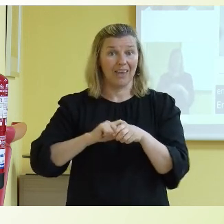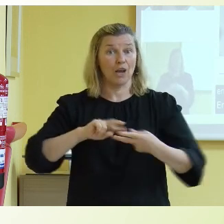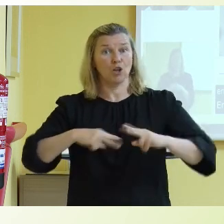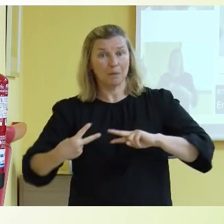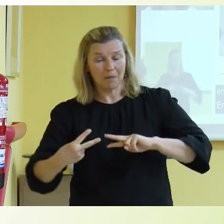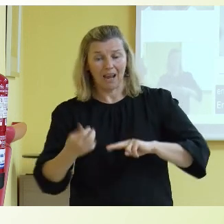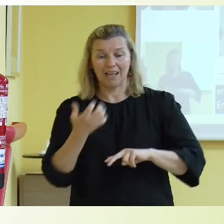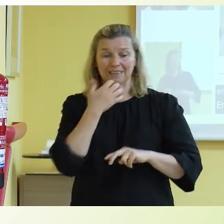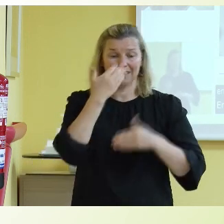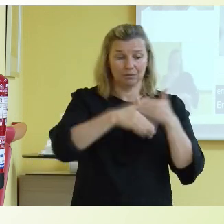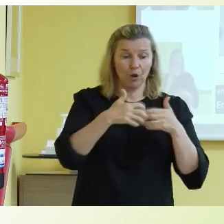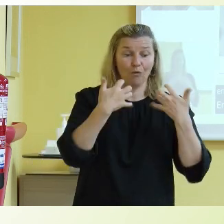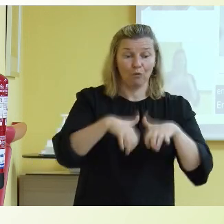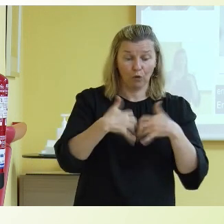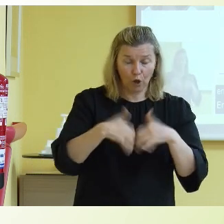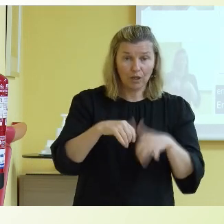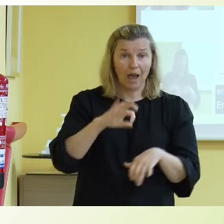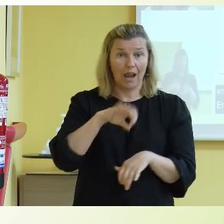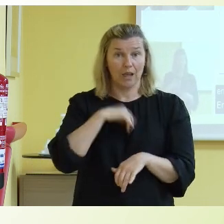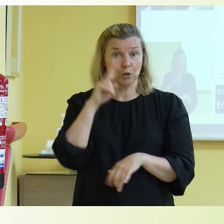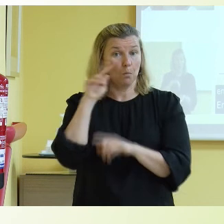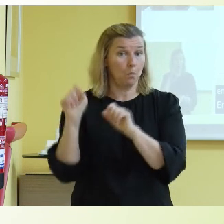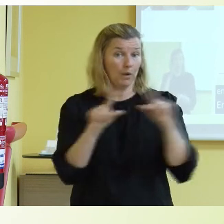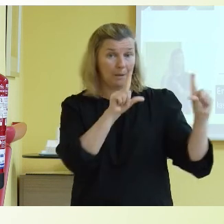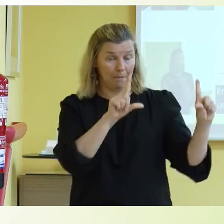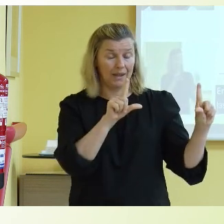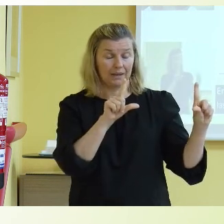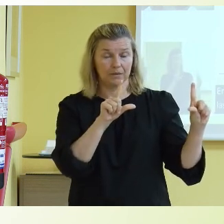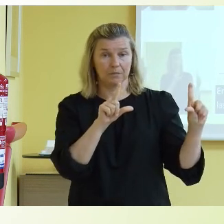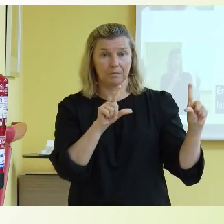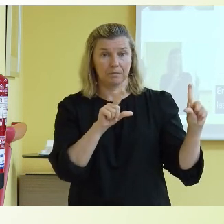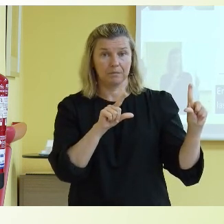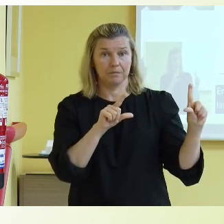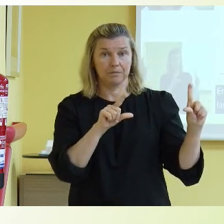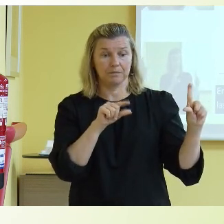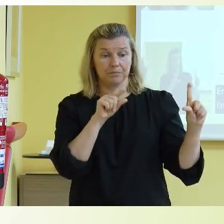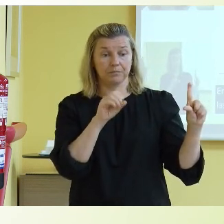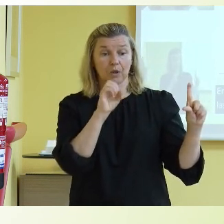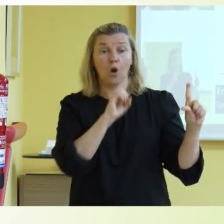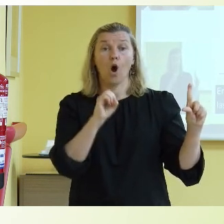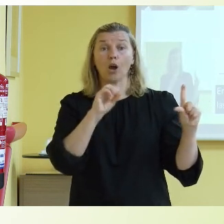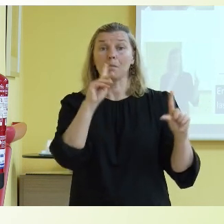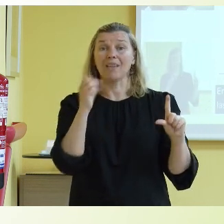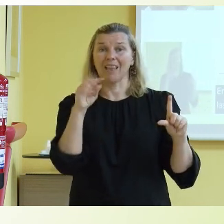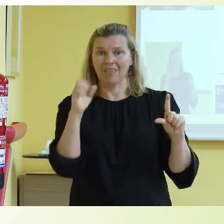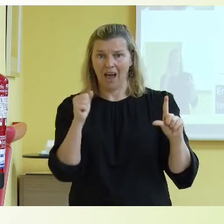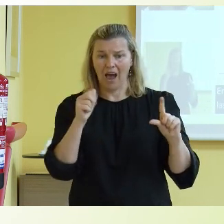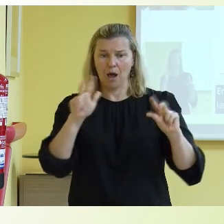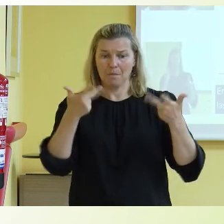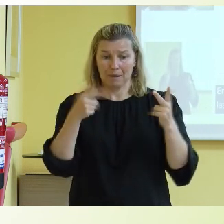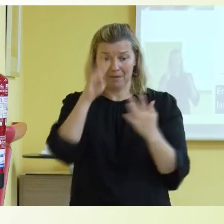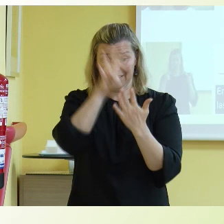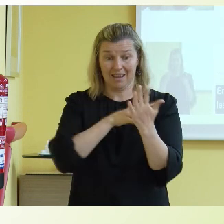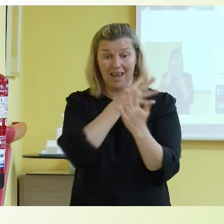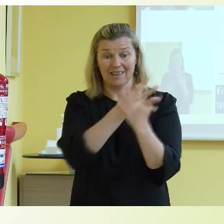funcionales, como podéis ver en la siguiente diapositiva, Orfadata permite descargar una tabla con